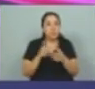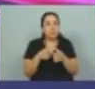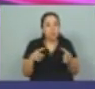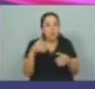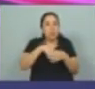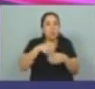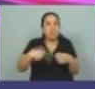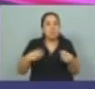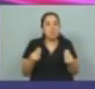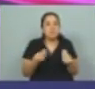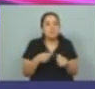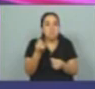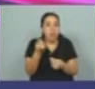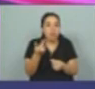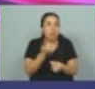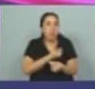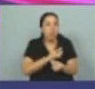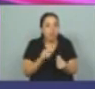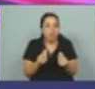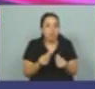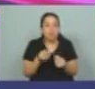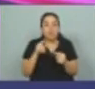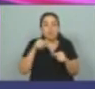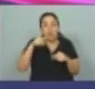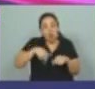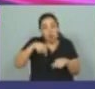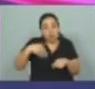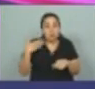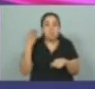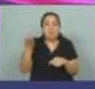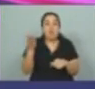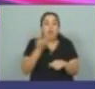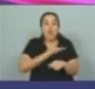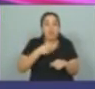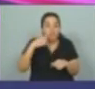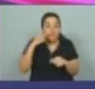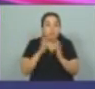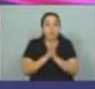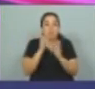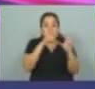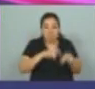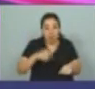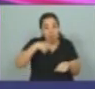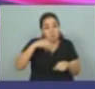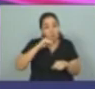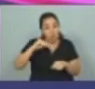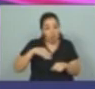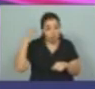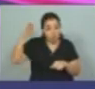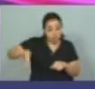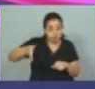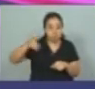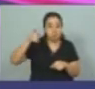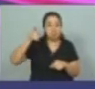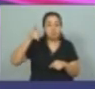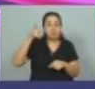saber dónde está. Así que le pido a la AFIP, más allá que en este momento, mi abogado en este preciso momento está yendo hacia la AFIP a hacer